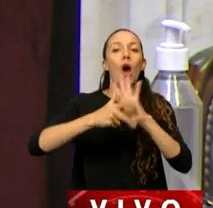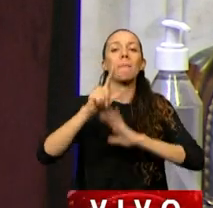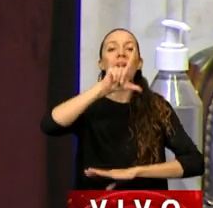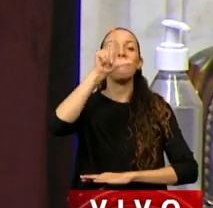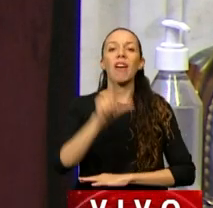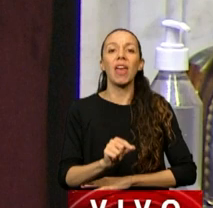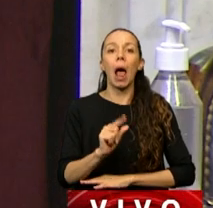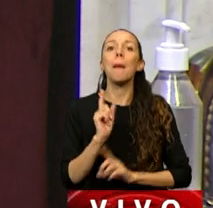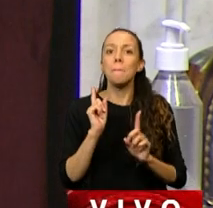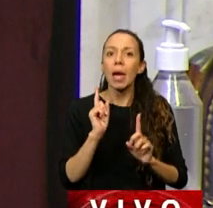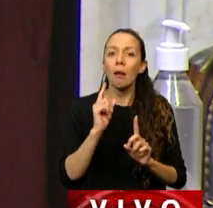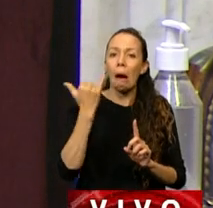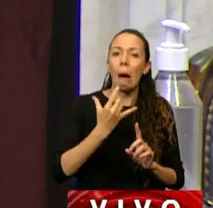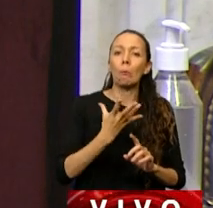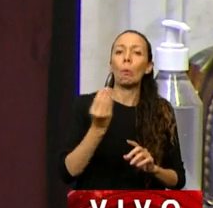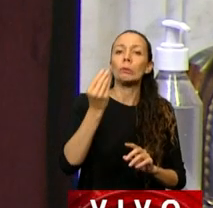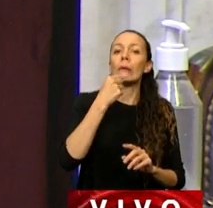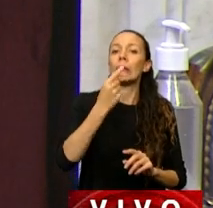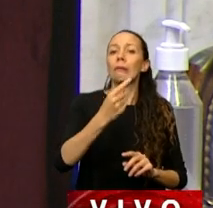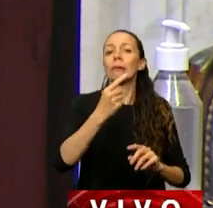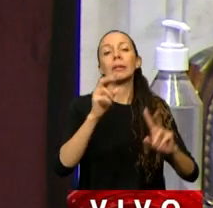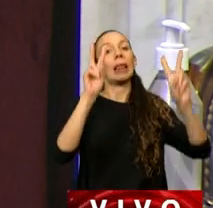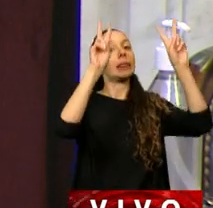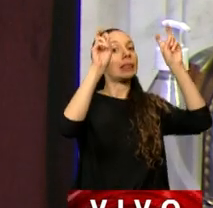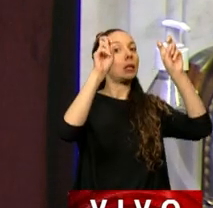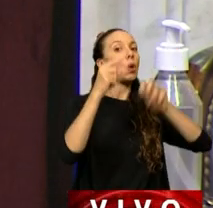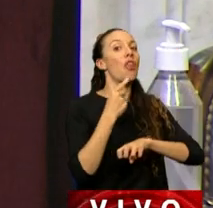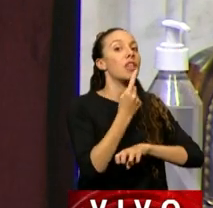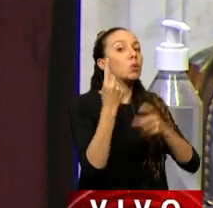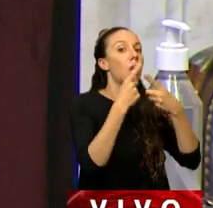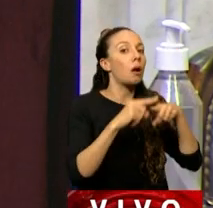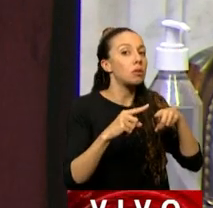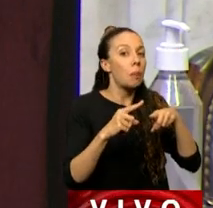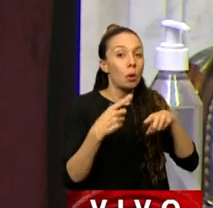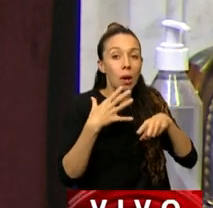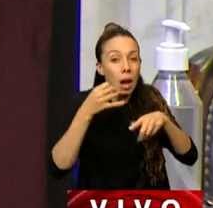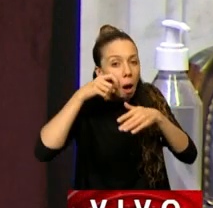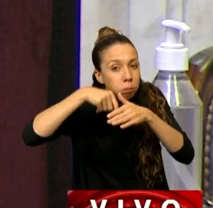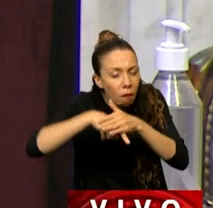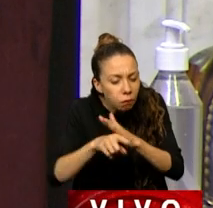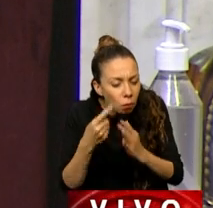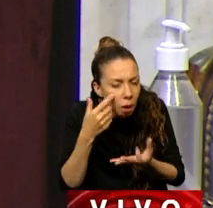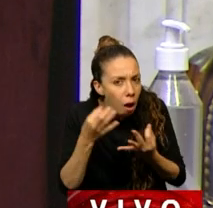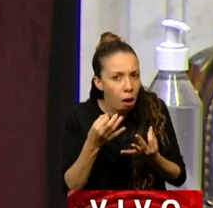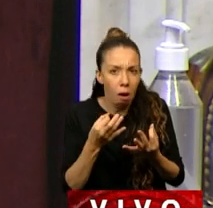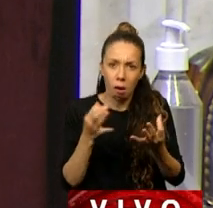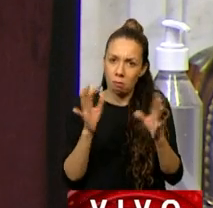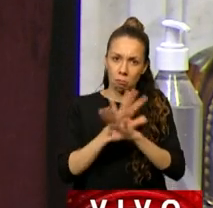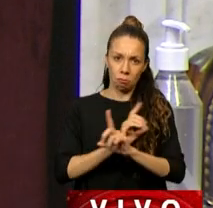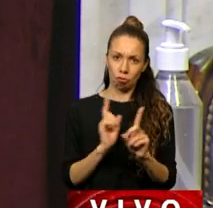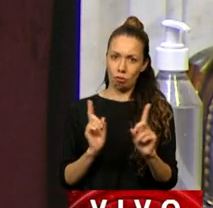¿no?, que hay títulos que dicen que es de determinada manera algo, pero cuando uno va a los artículos no lo es. Además, esta ley no